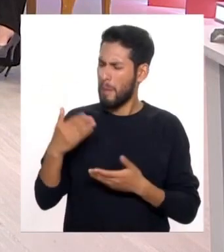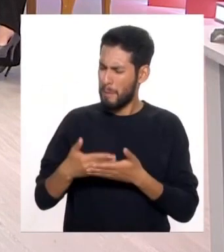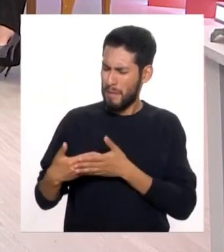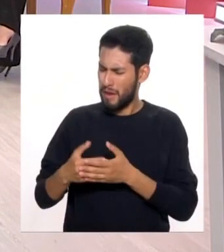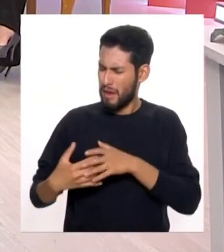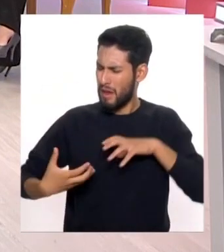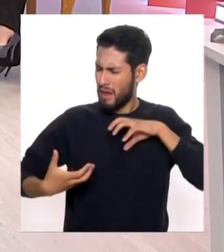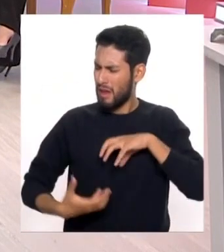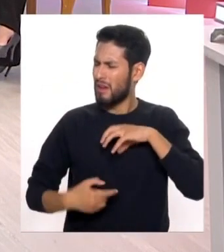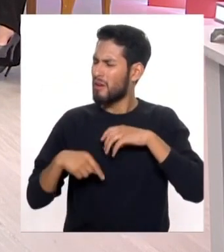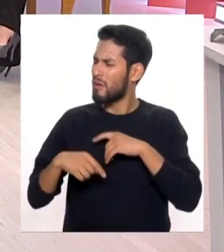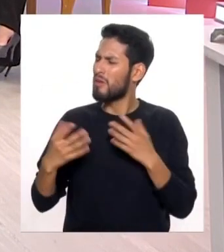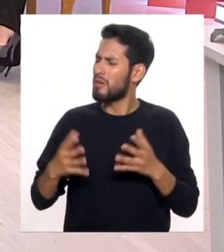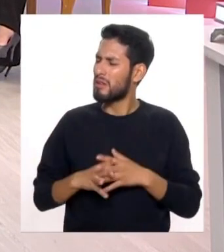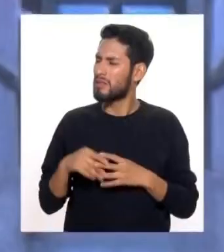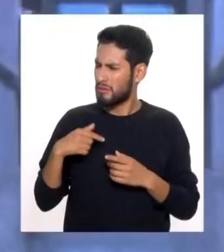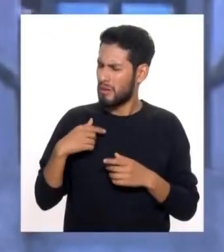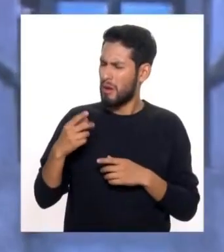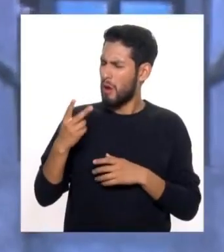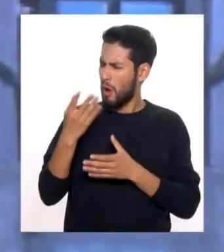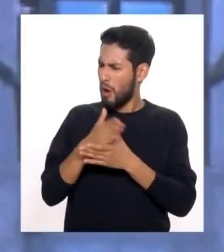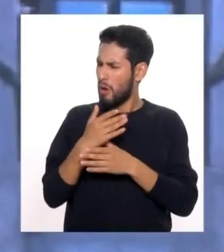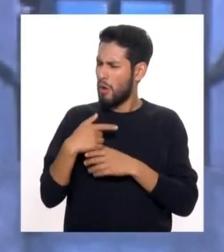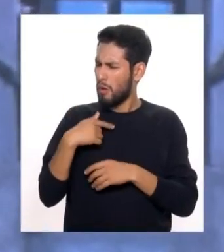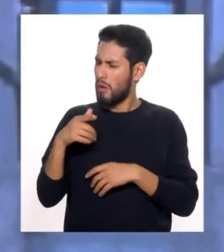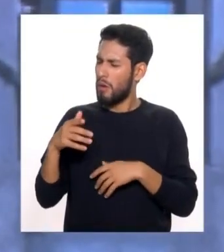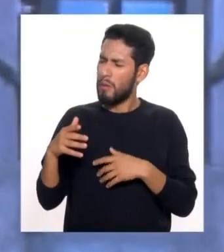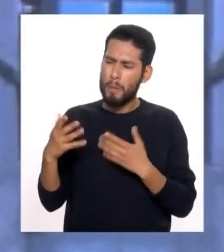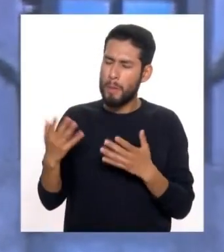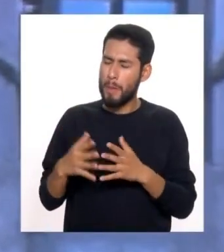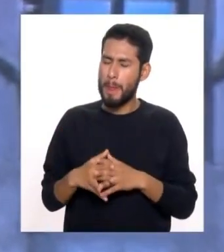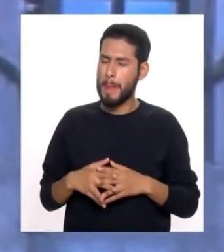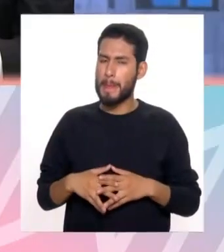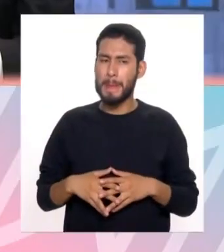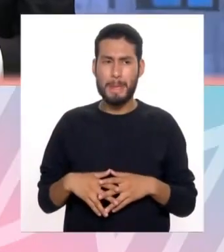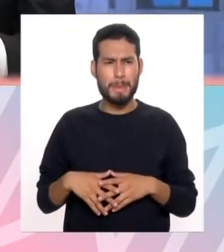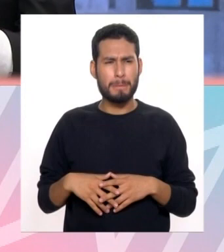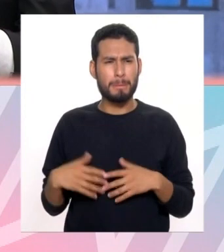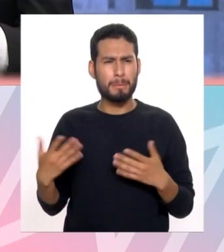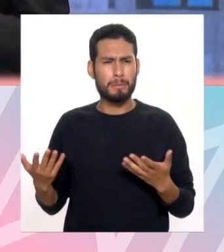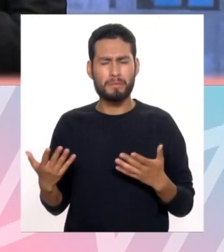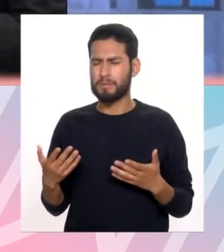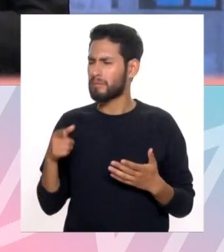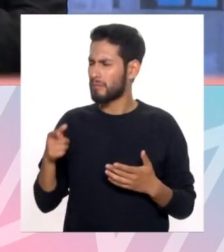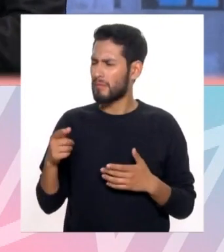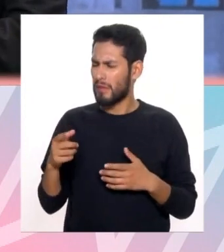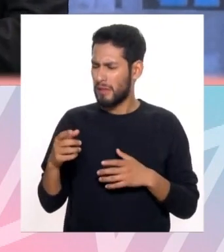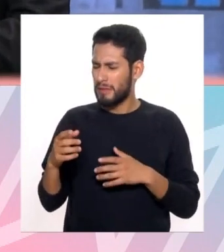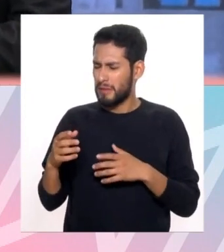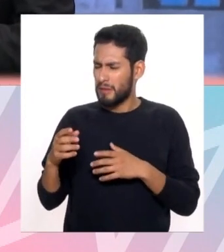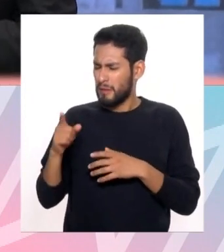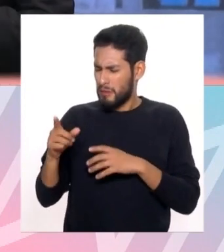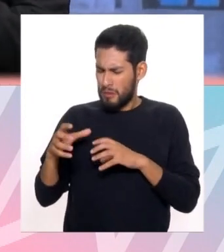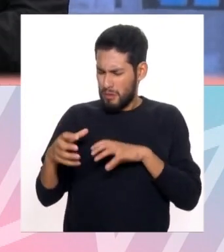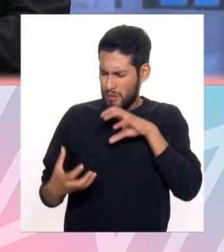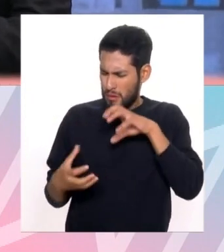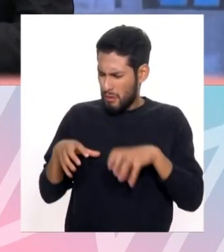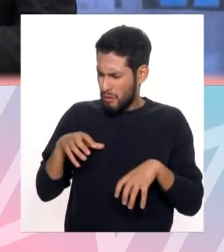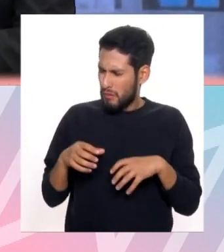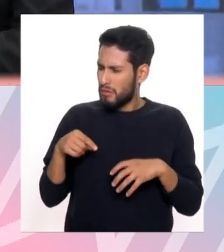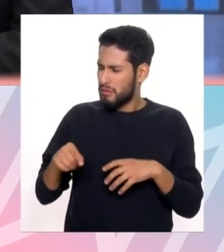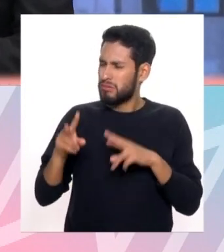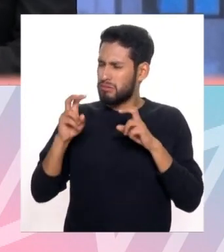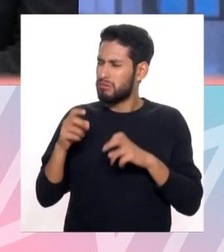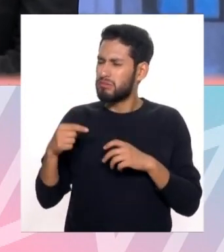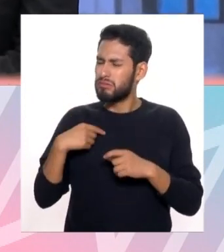Insistir un poquito en ello porque hay opciones de tratamiento cuando de pronto existe la desconfiguración de uno de ellos, sobre todo en